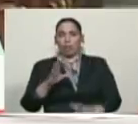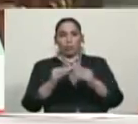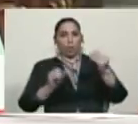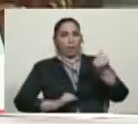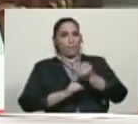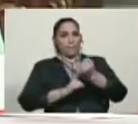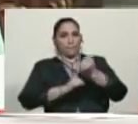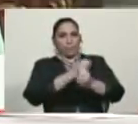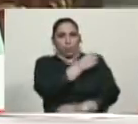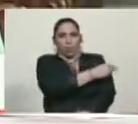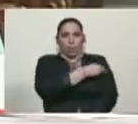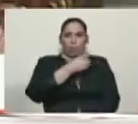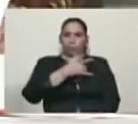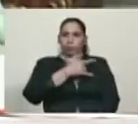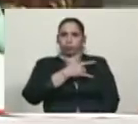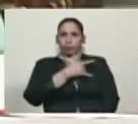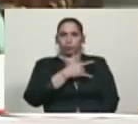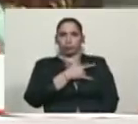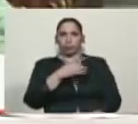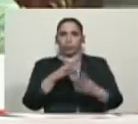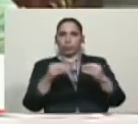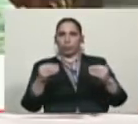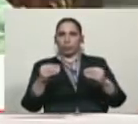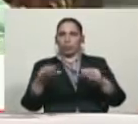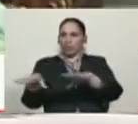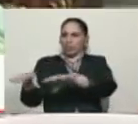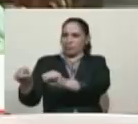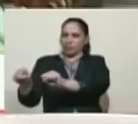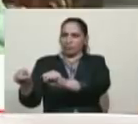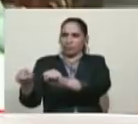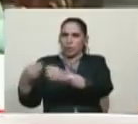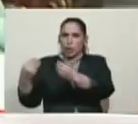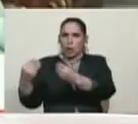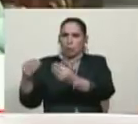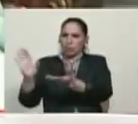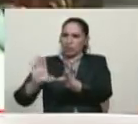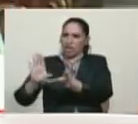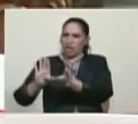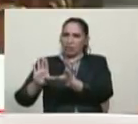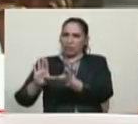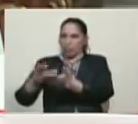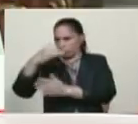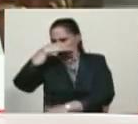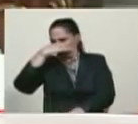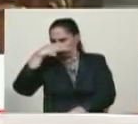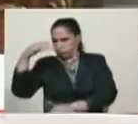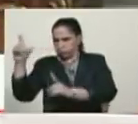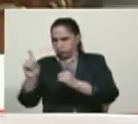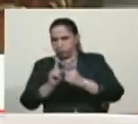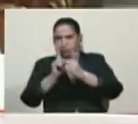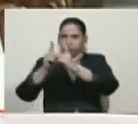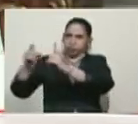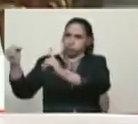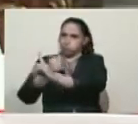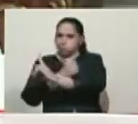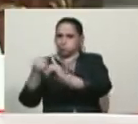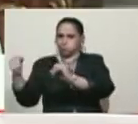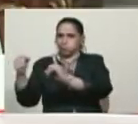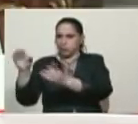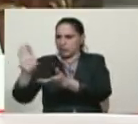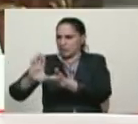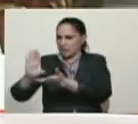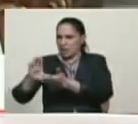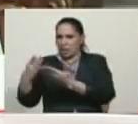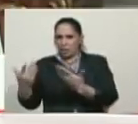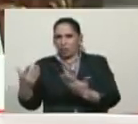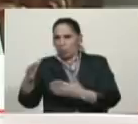universitario que lo han tratado de tomar como un centro de guarín veo un centro de perturbación un centro